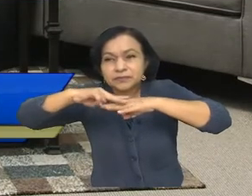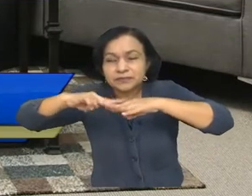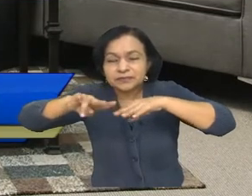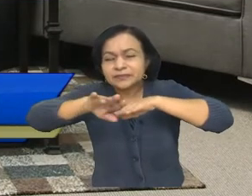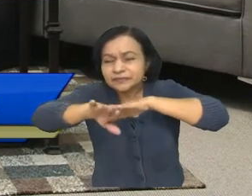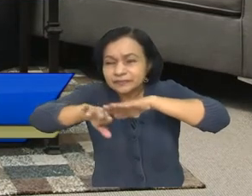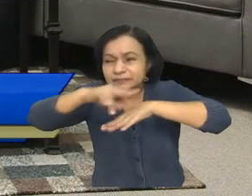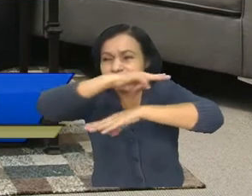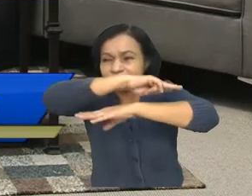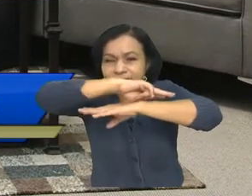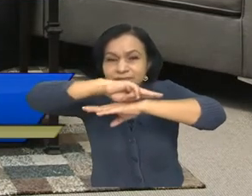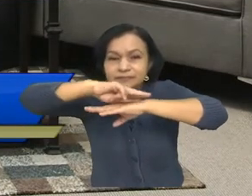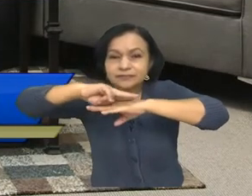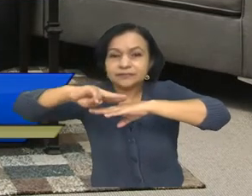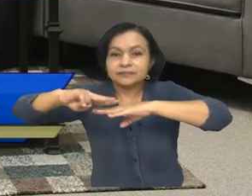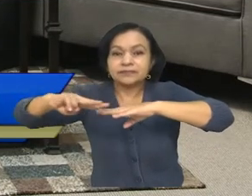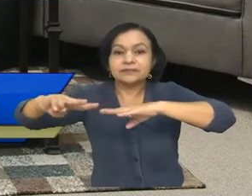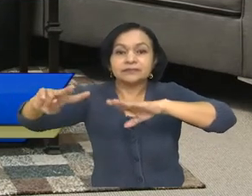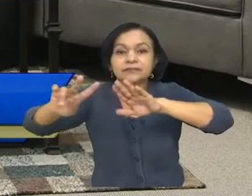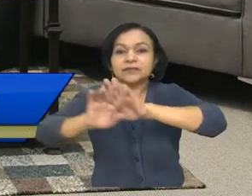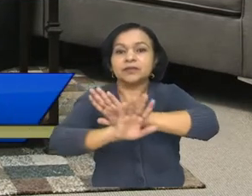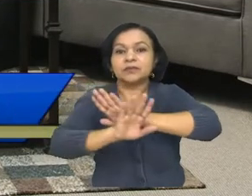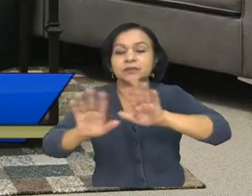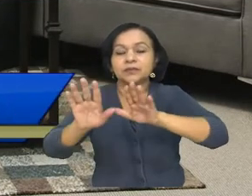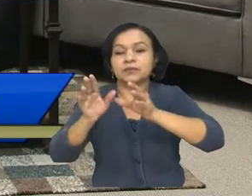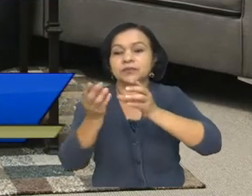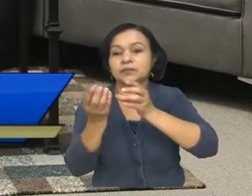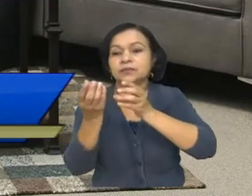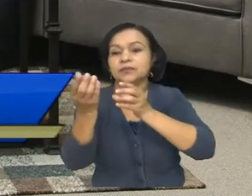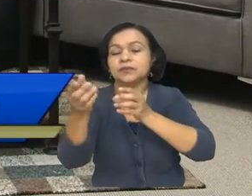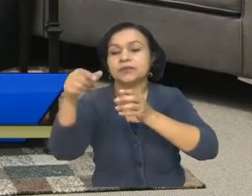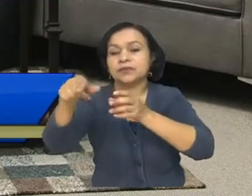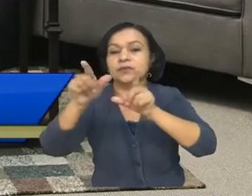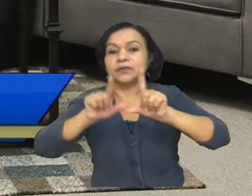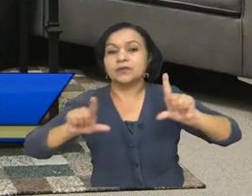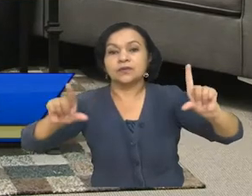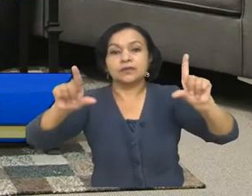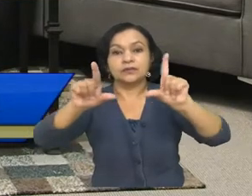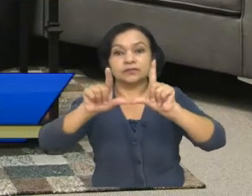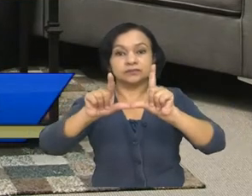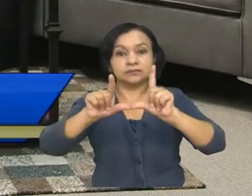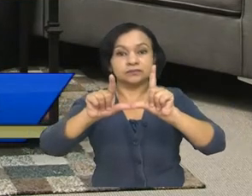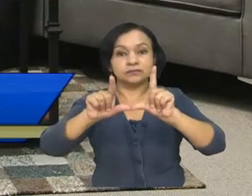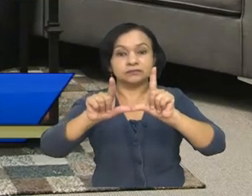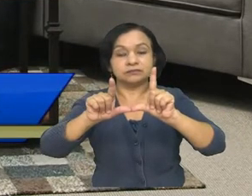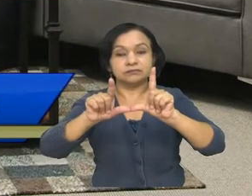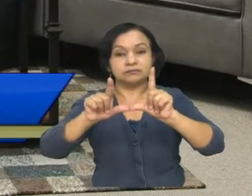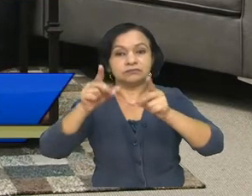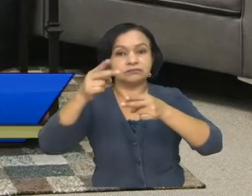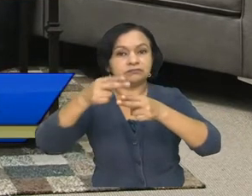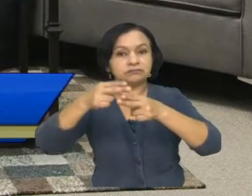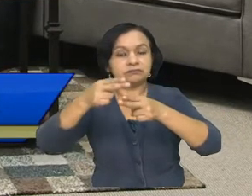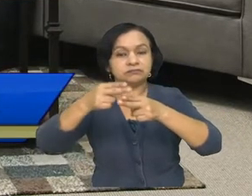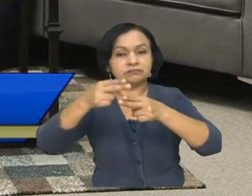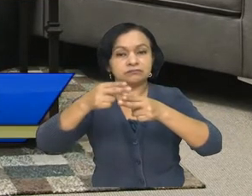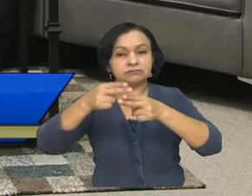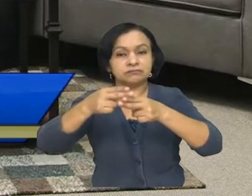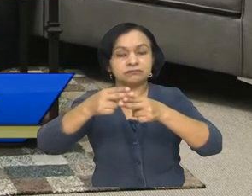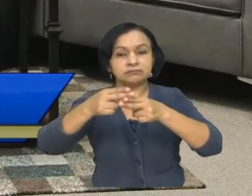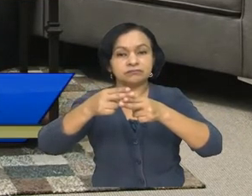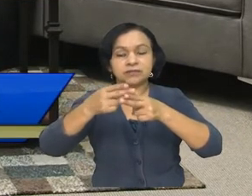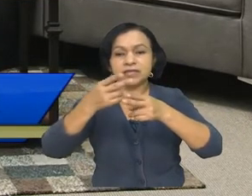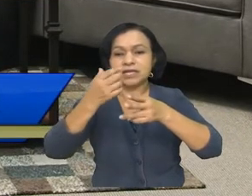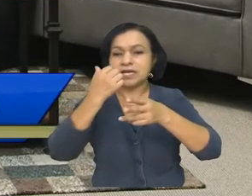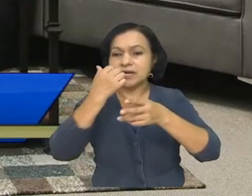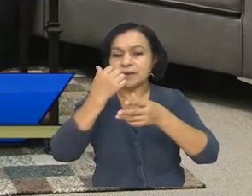arrastrados hasta que logramos salir, digamos, a una parte que ya se limita con piedra quemada